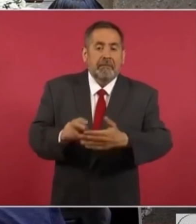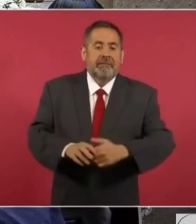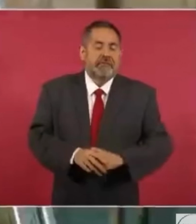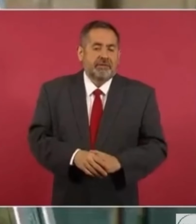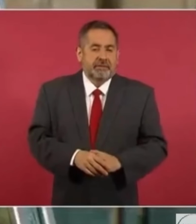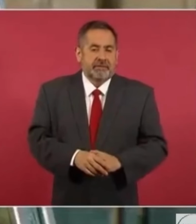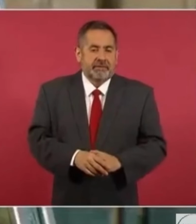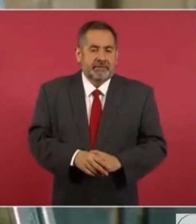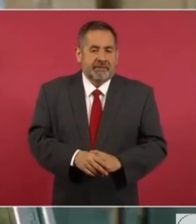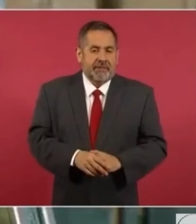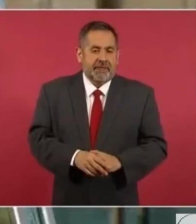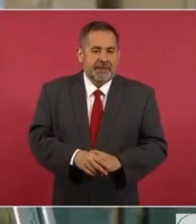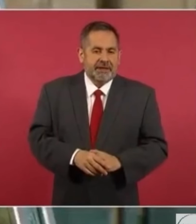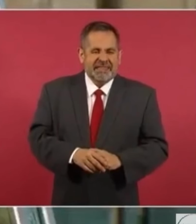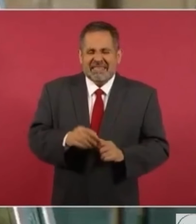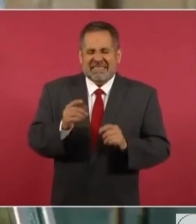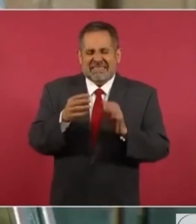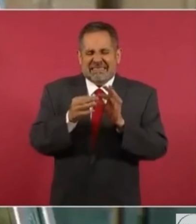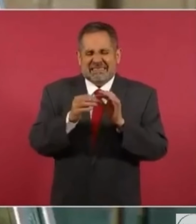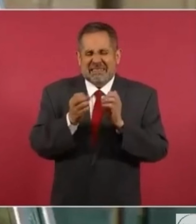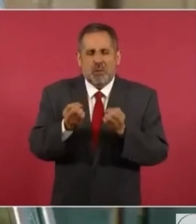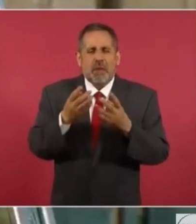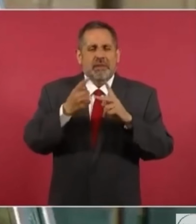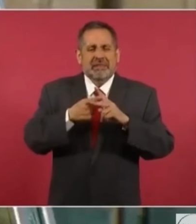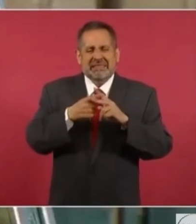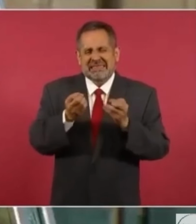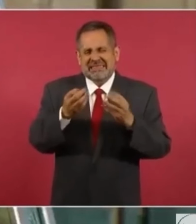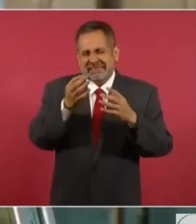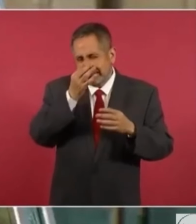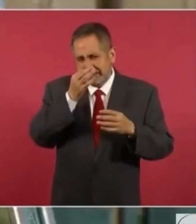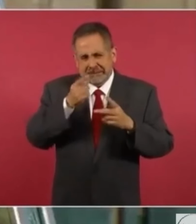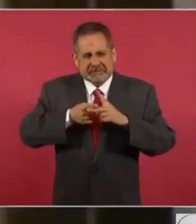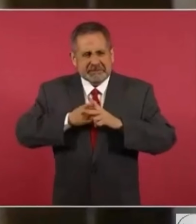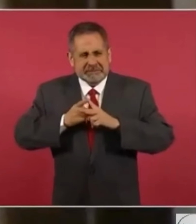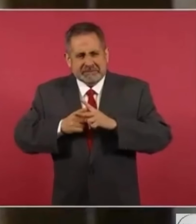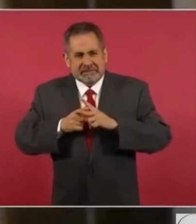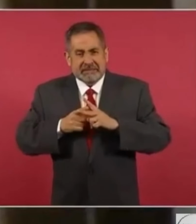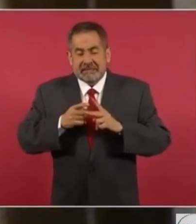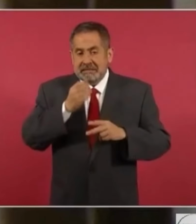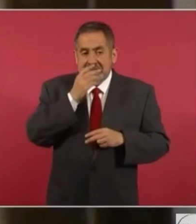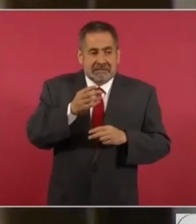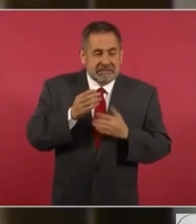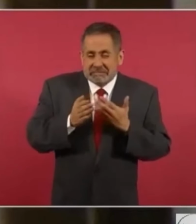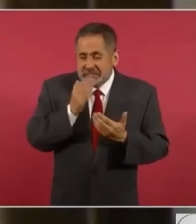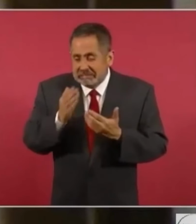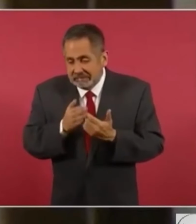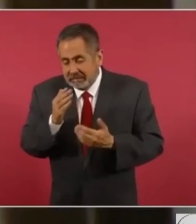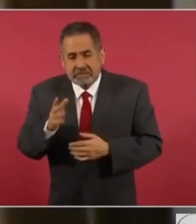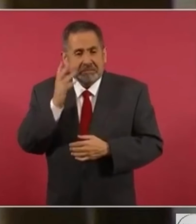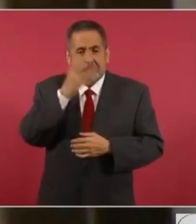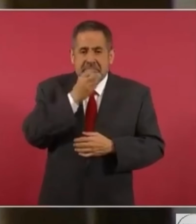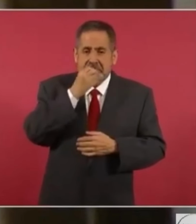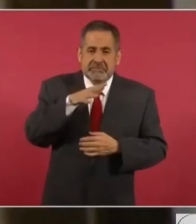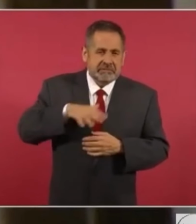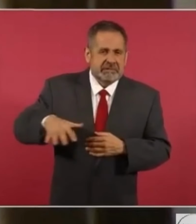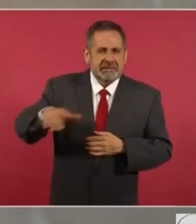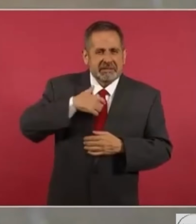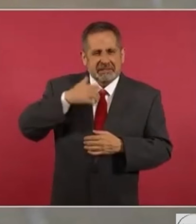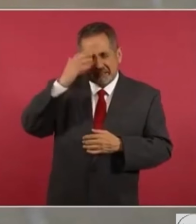Les voy a compartir unas cifras de algunas estadísticas que son escasas y preciosas de esa región